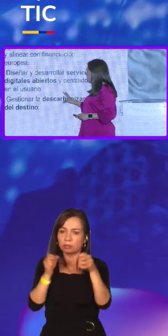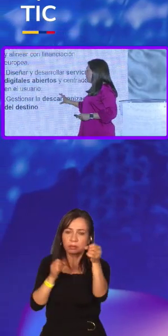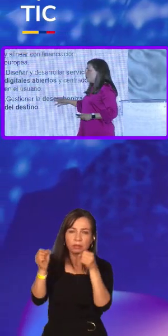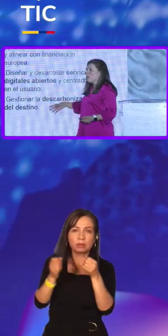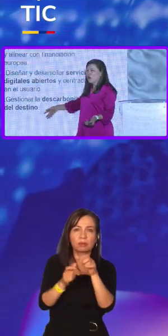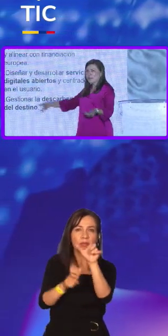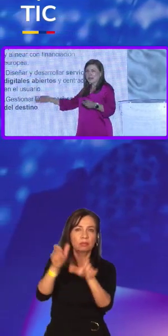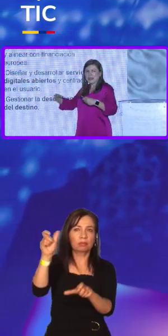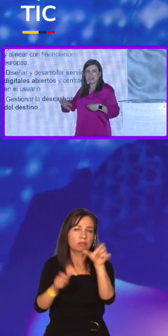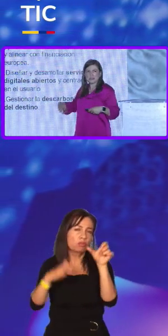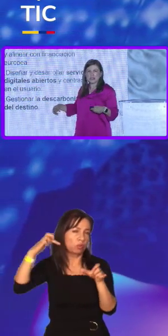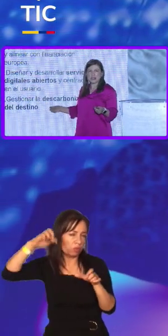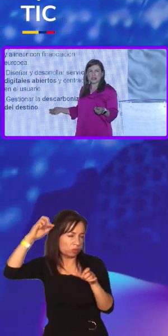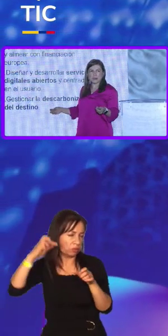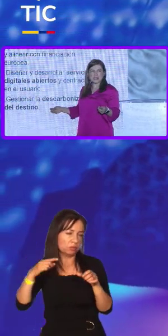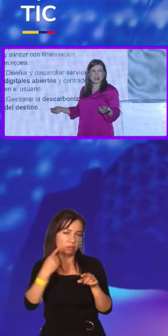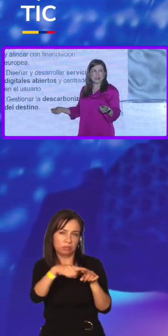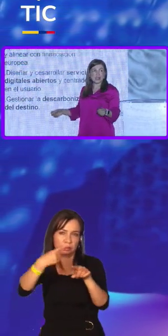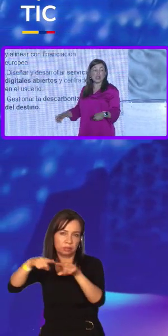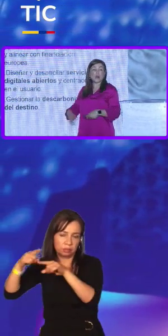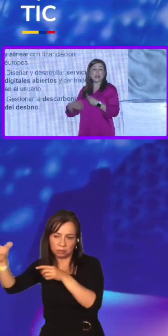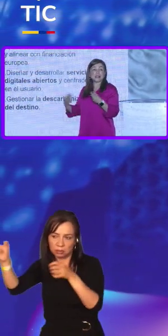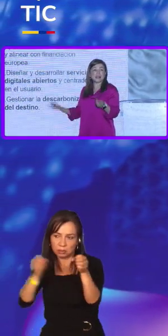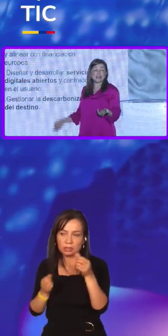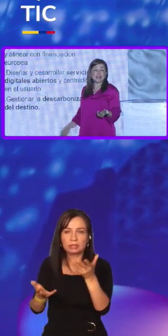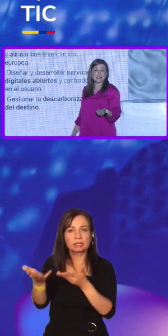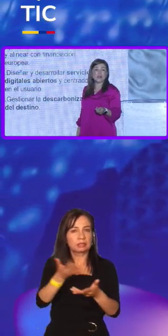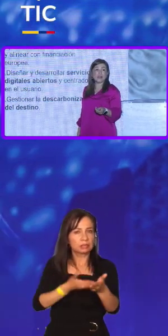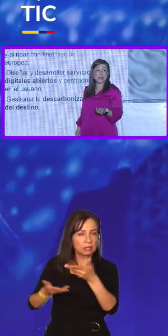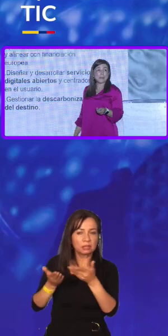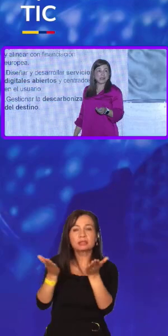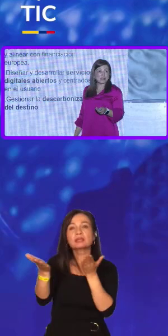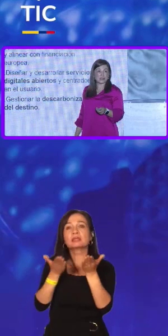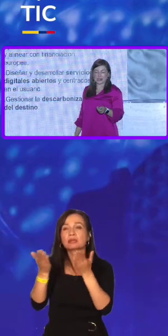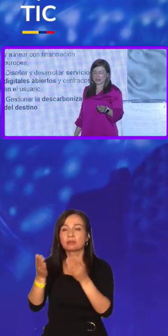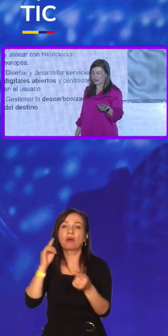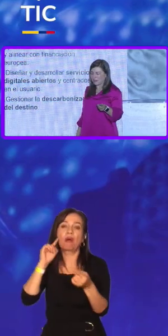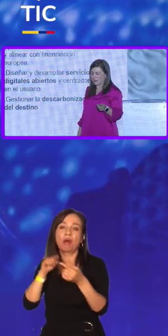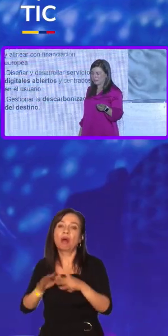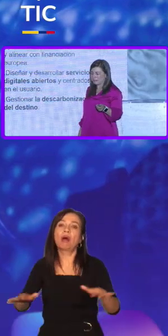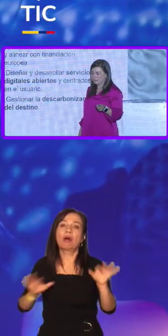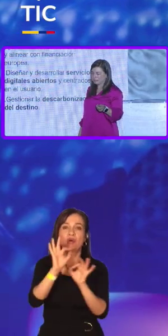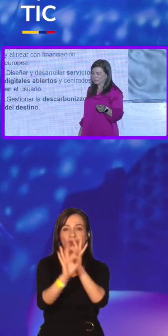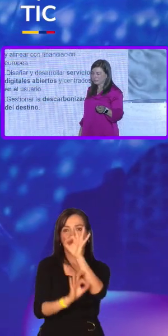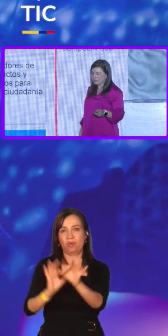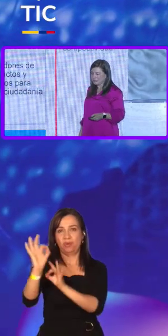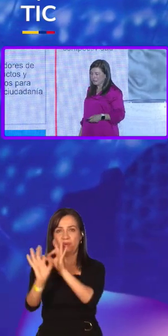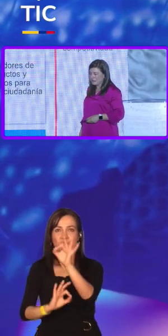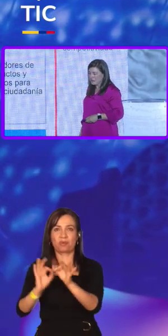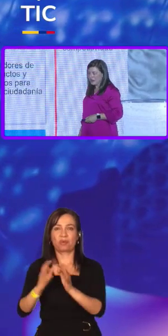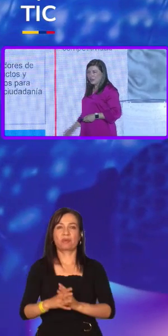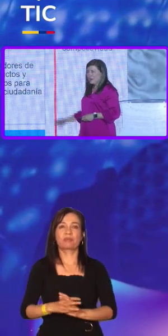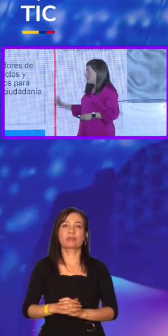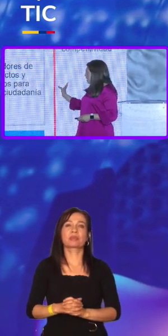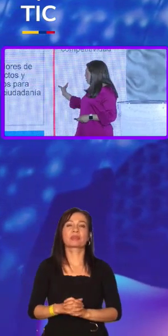talento multidisciplinario, cómo combinar servicios atomizados y cómo hacer que el destino fuera más sustentable.